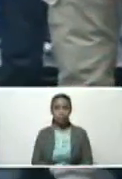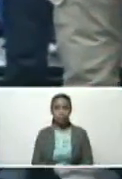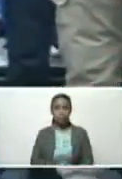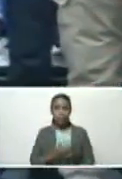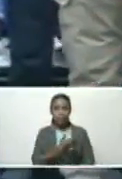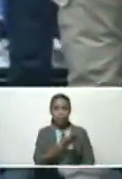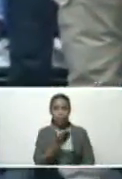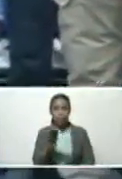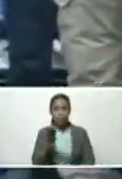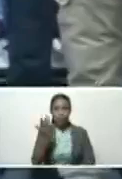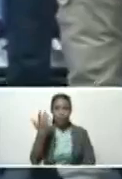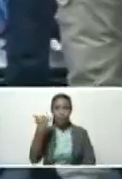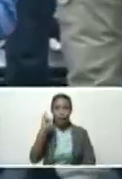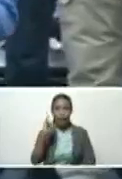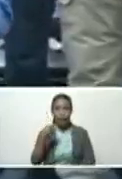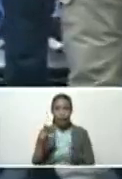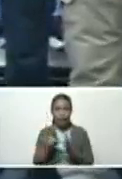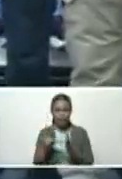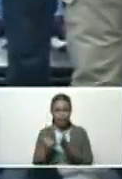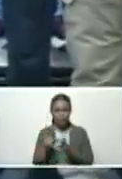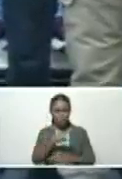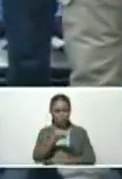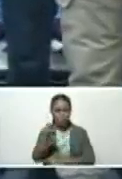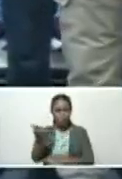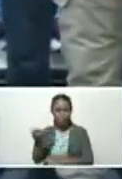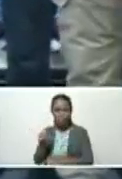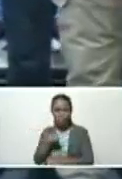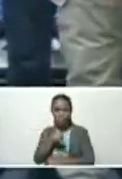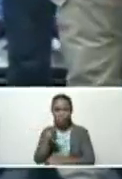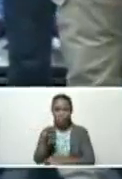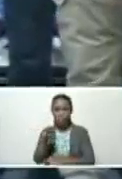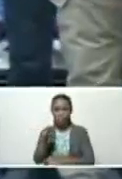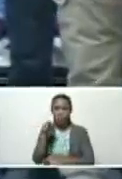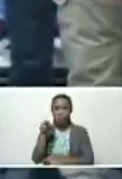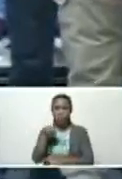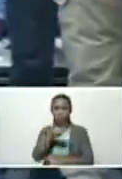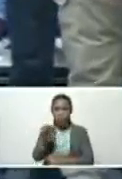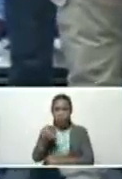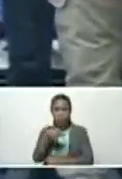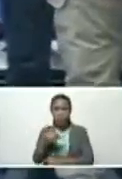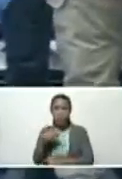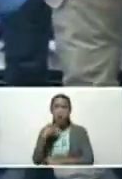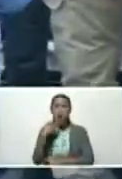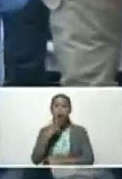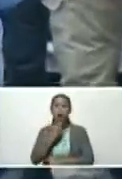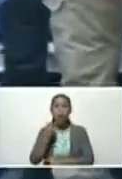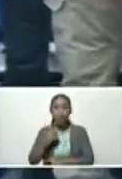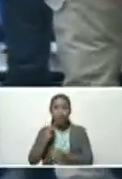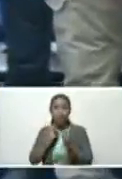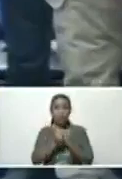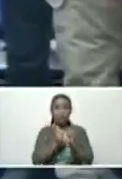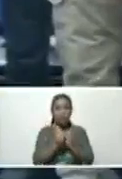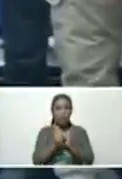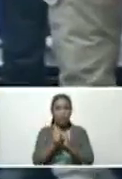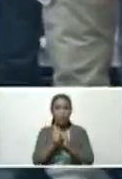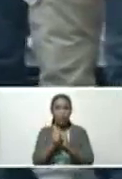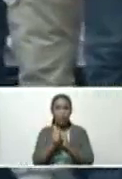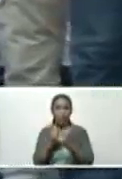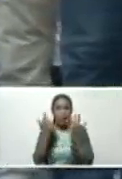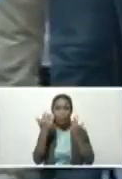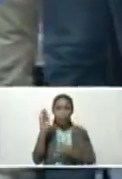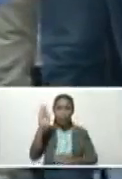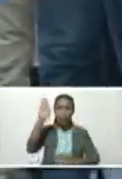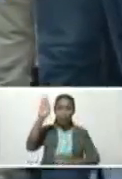ustedes son liceístas, ustedes son jóvenes deportistas, levanten la mano